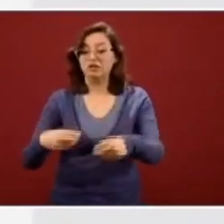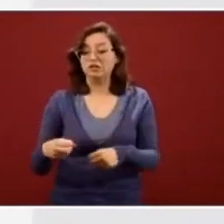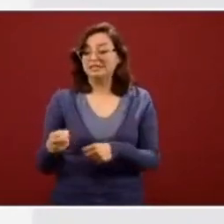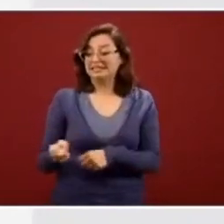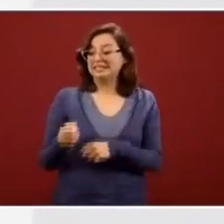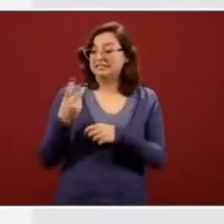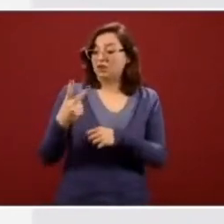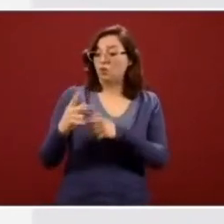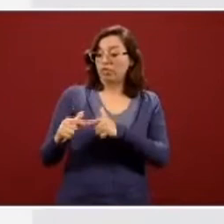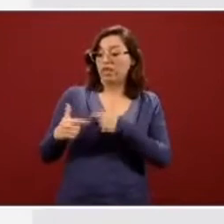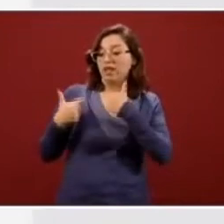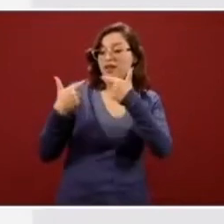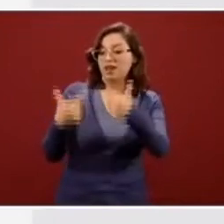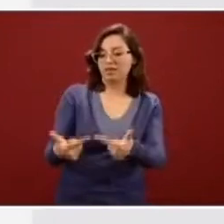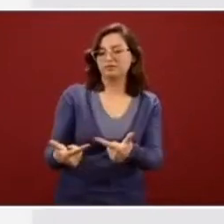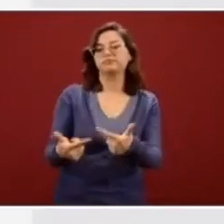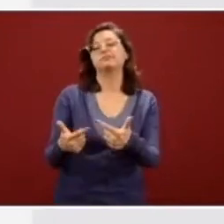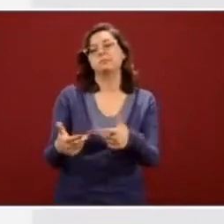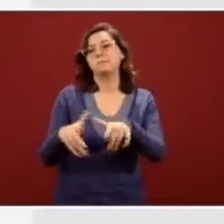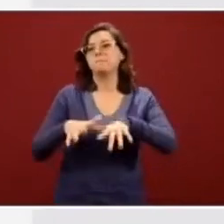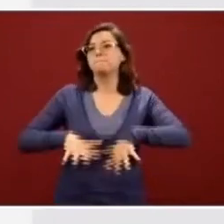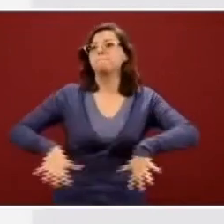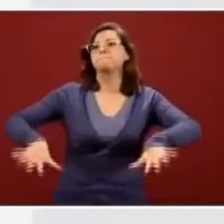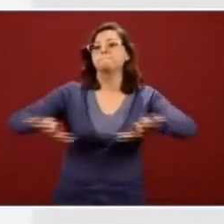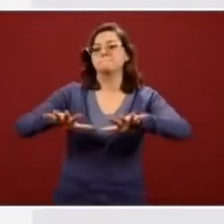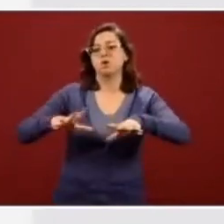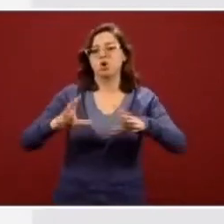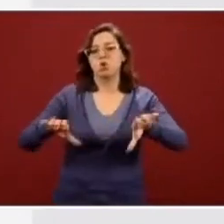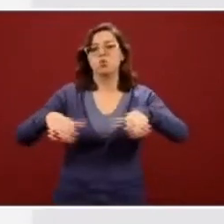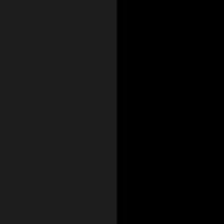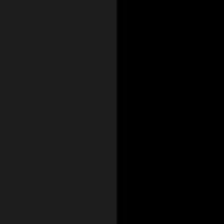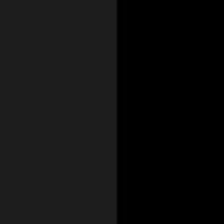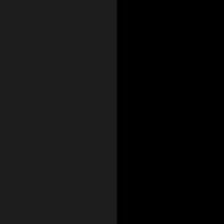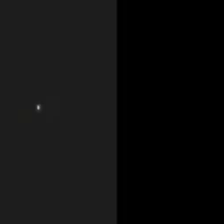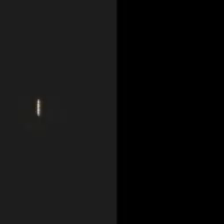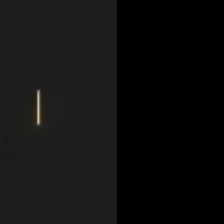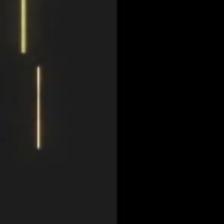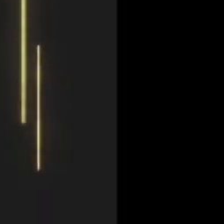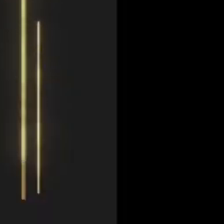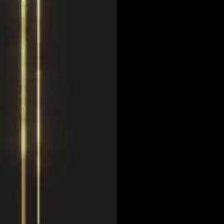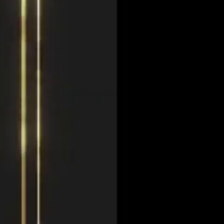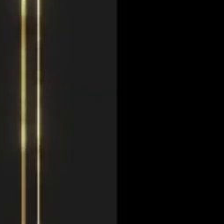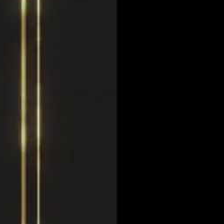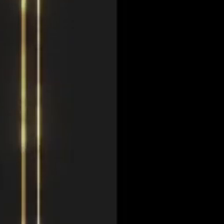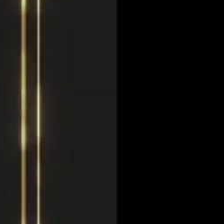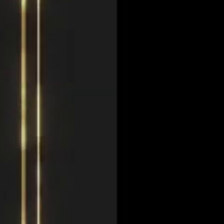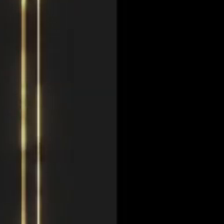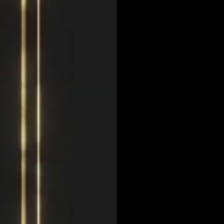generación, empezamos entonces con una transmisión comunitaria.